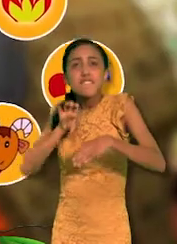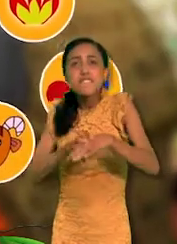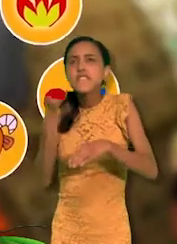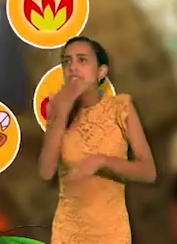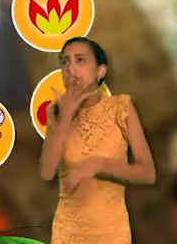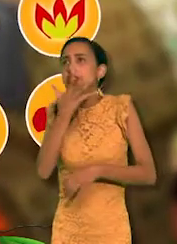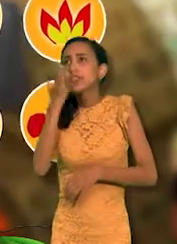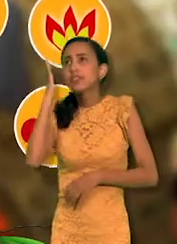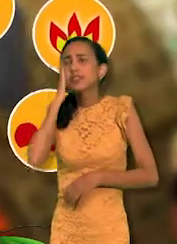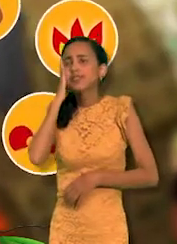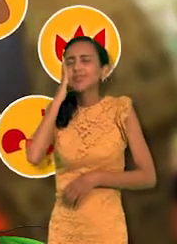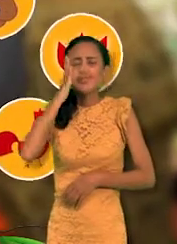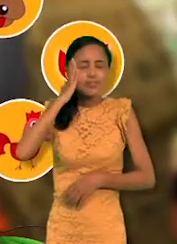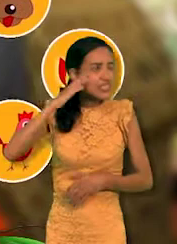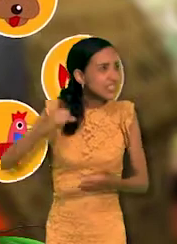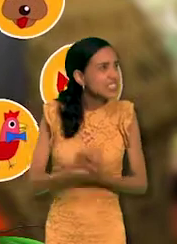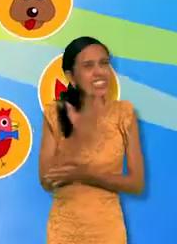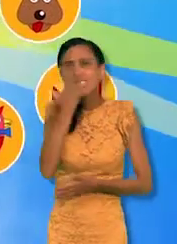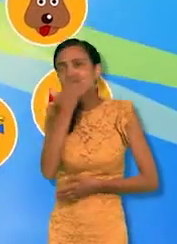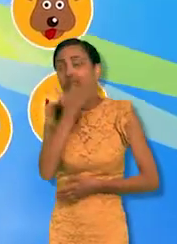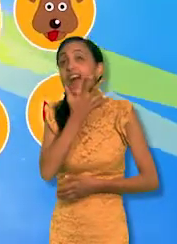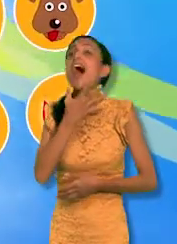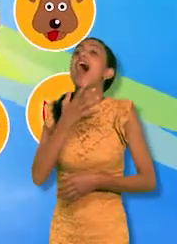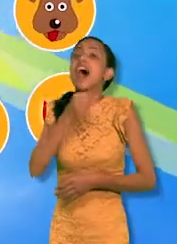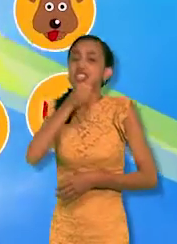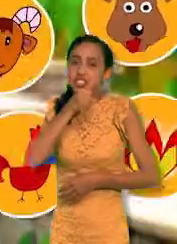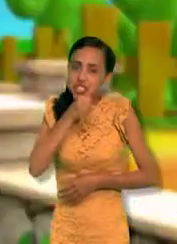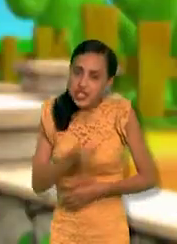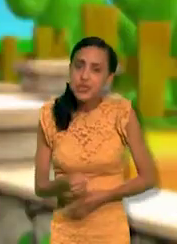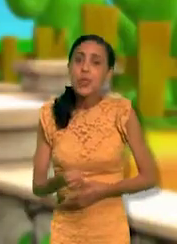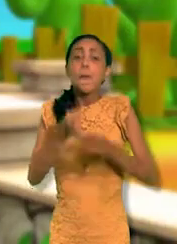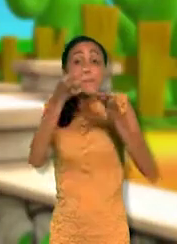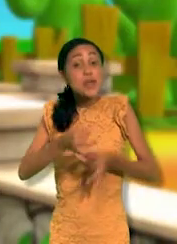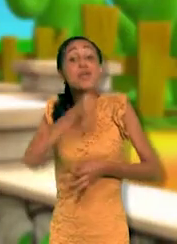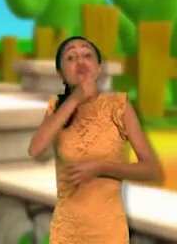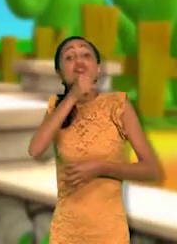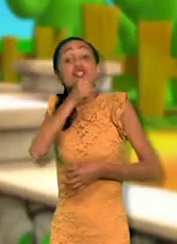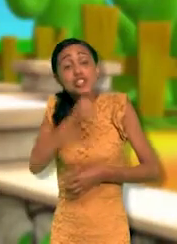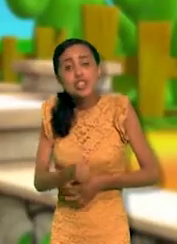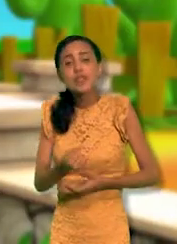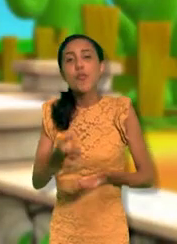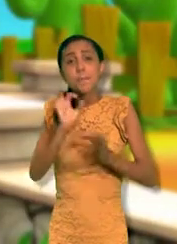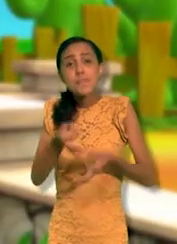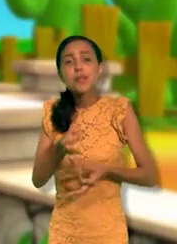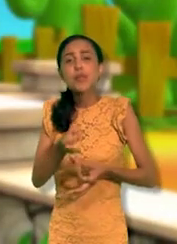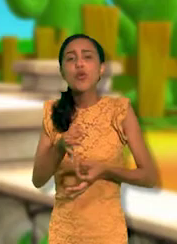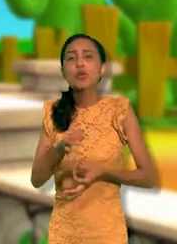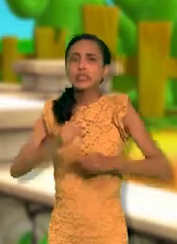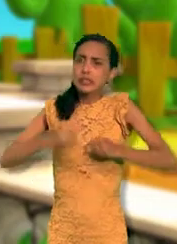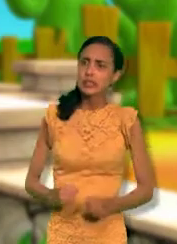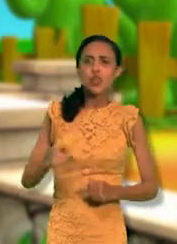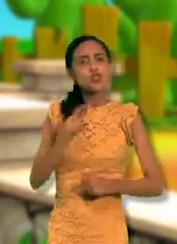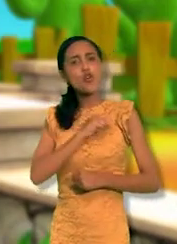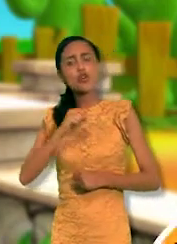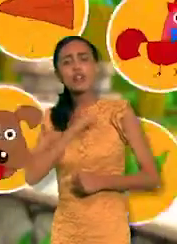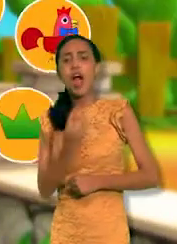a... ¡Mmm! ¿A quién era? ¡Al chivo! ¡Ese mismo! ¡El maldito chivo! ¡Que se ha plantado en